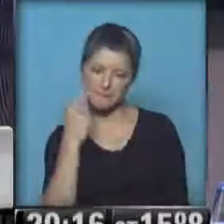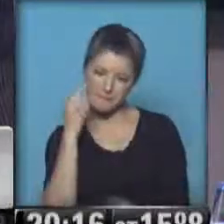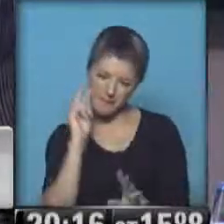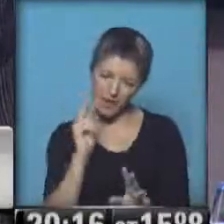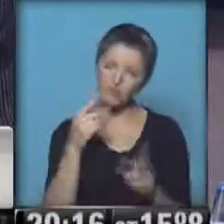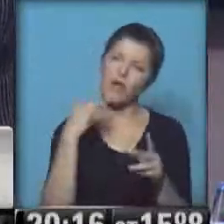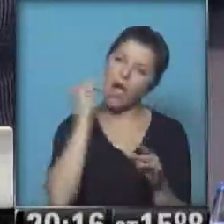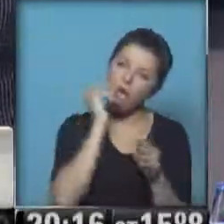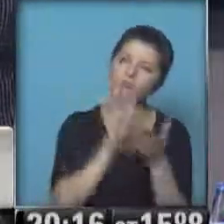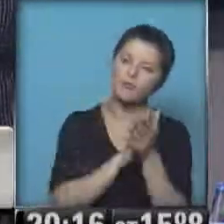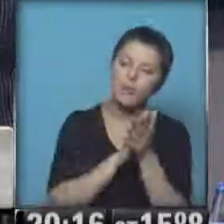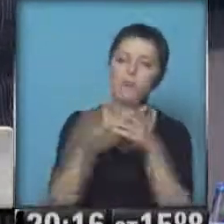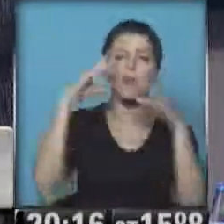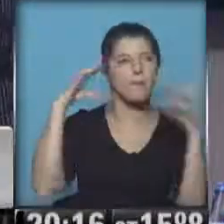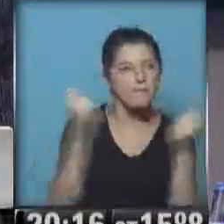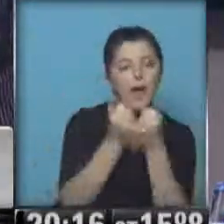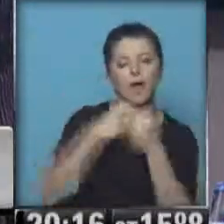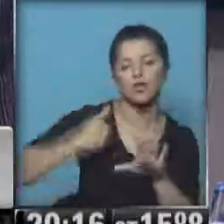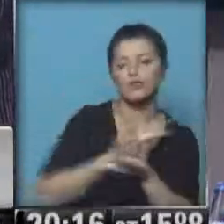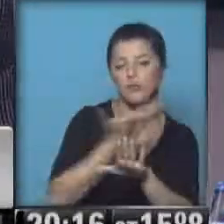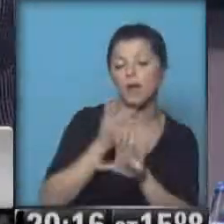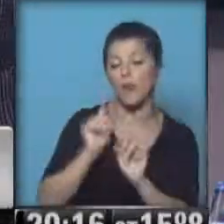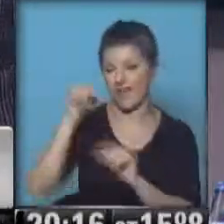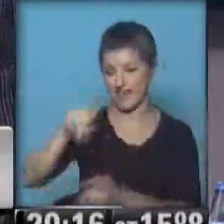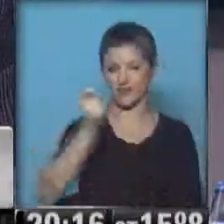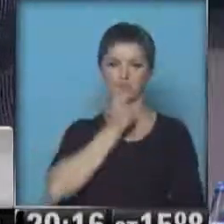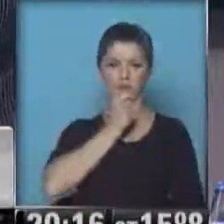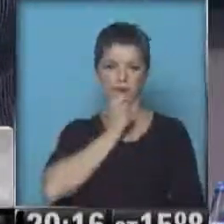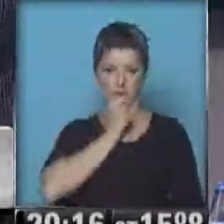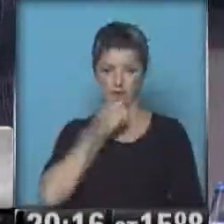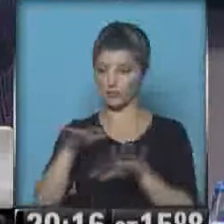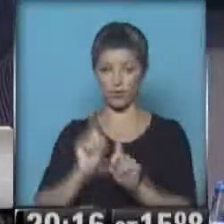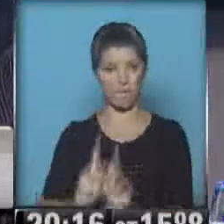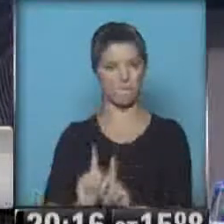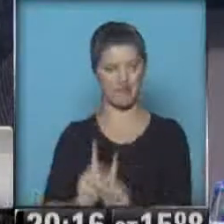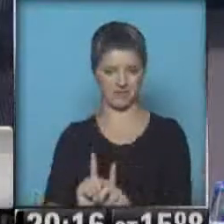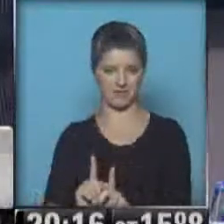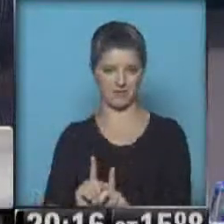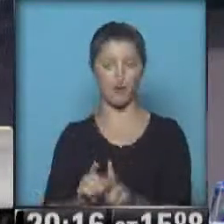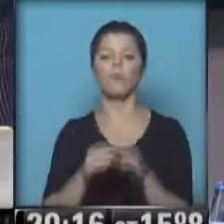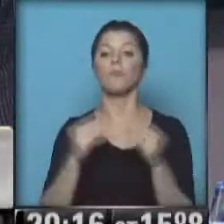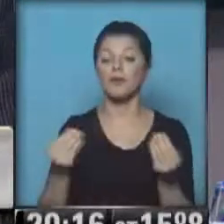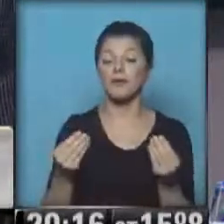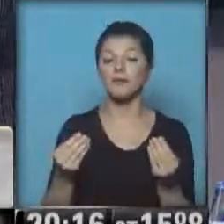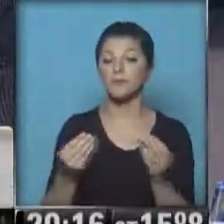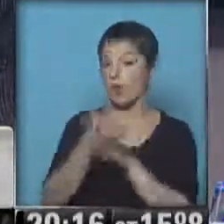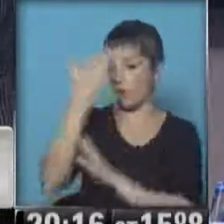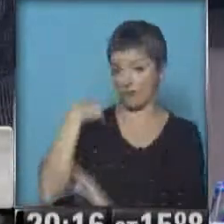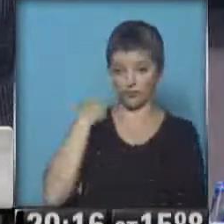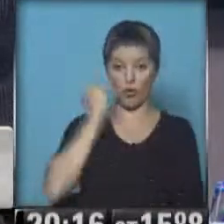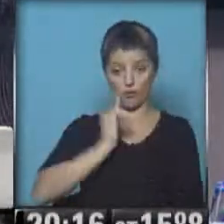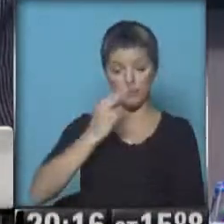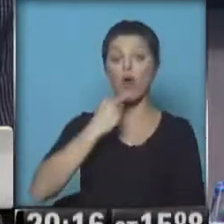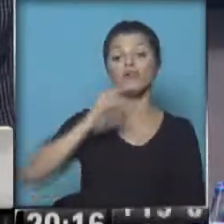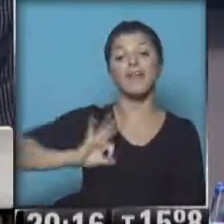de concertación social. Bueno, esto es un ejemplo claro en los hechos concretos, donde, como decía antes, hace 11